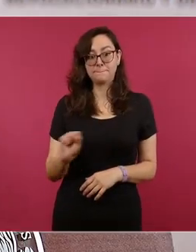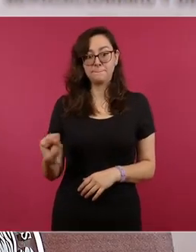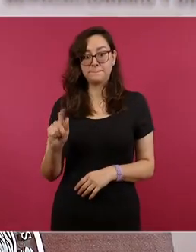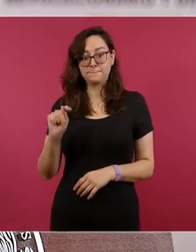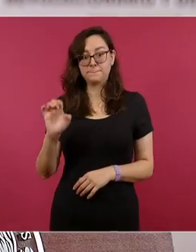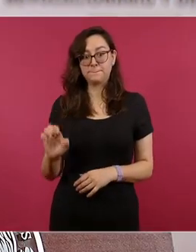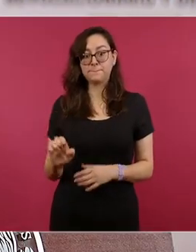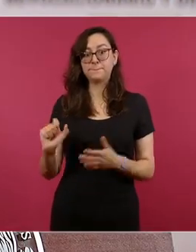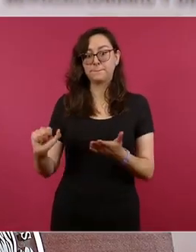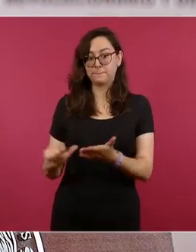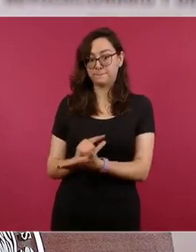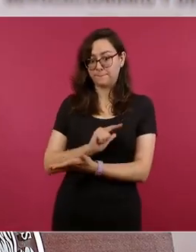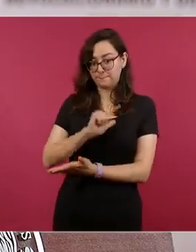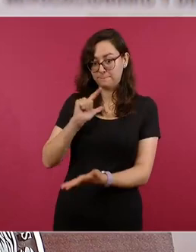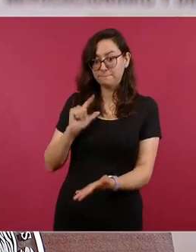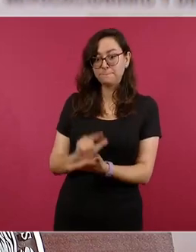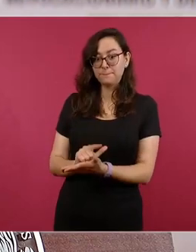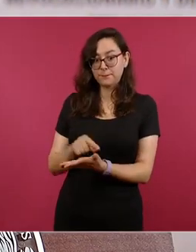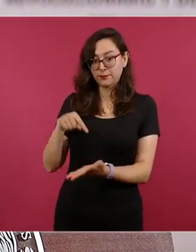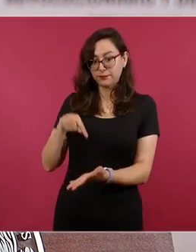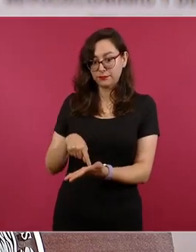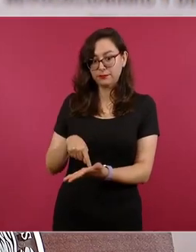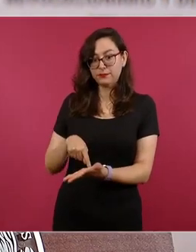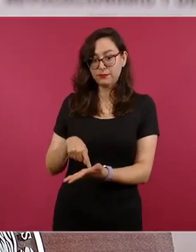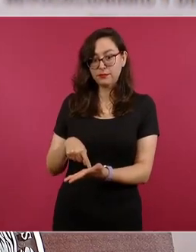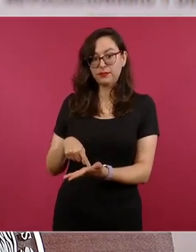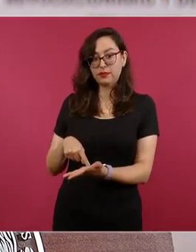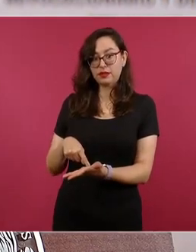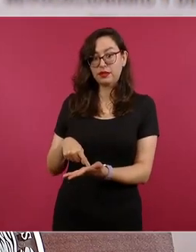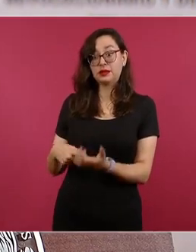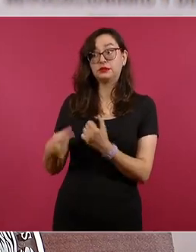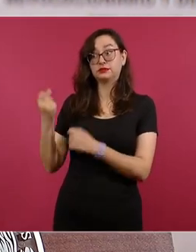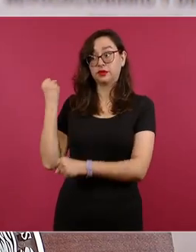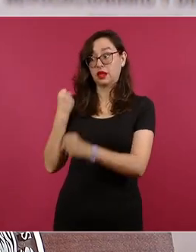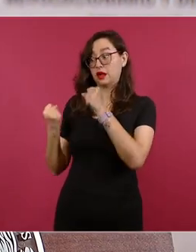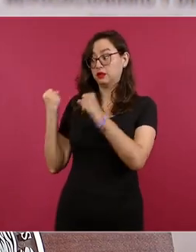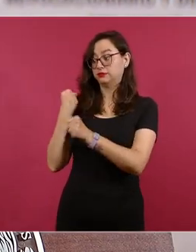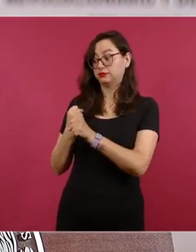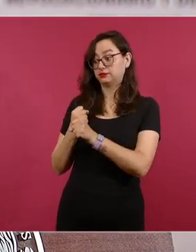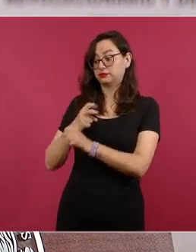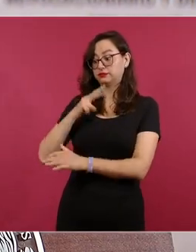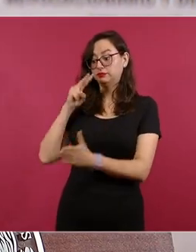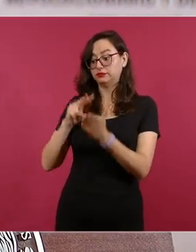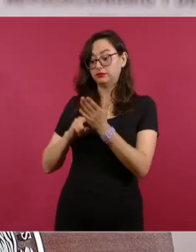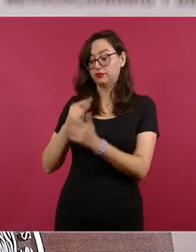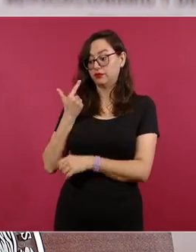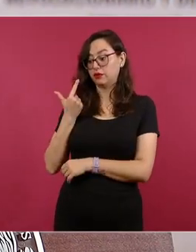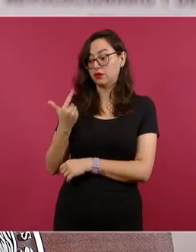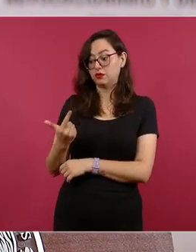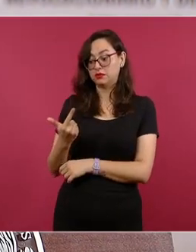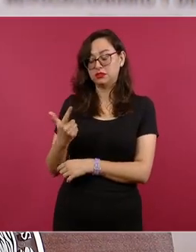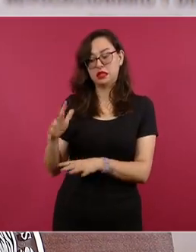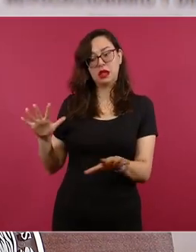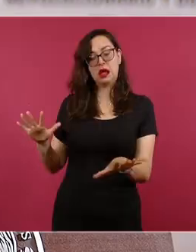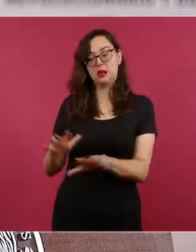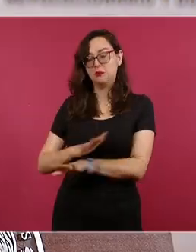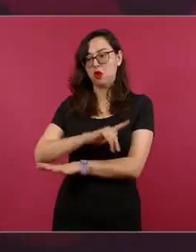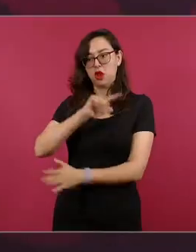que como ya se explicó aquí, la reforma fue aprobada en 2007 por el PRI y por el PAN principalmente,